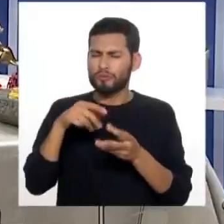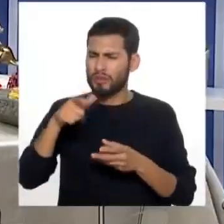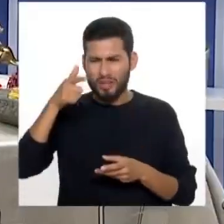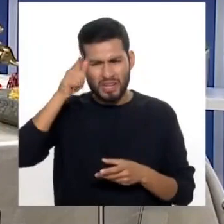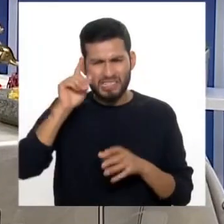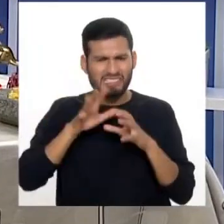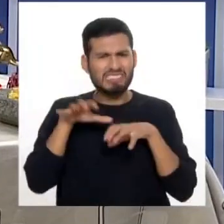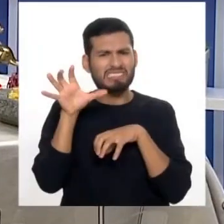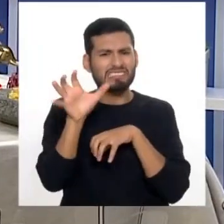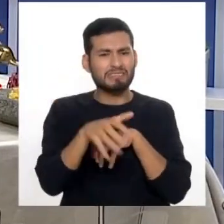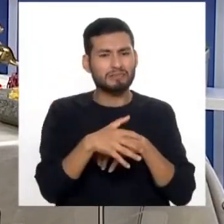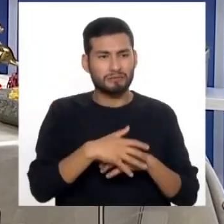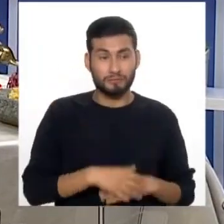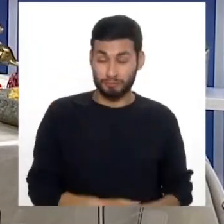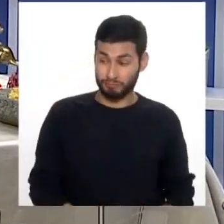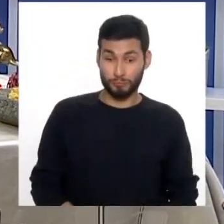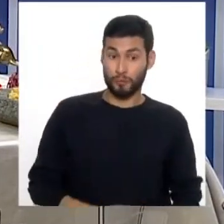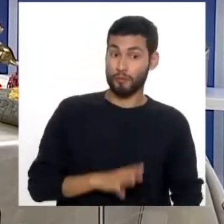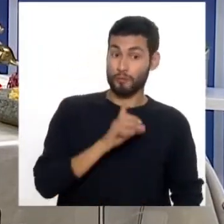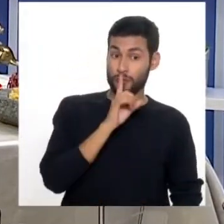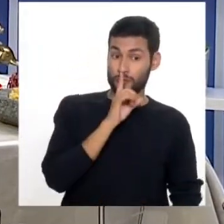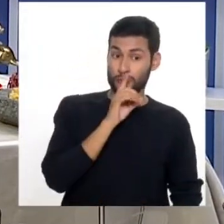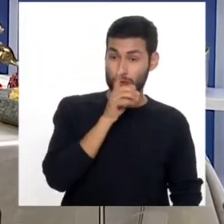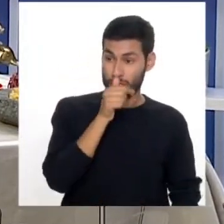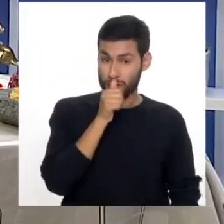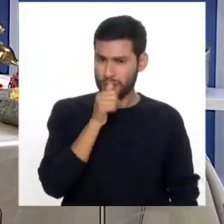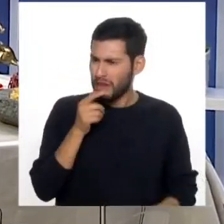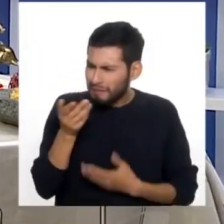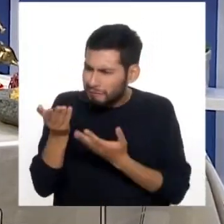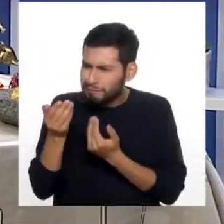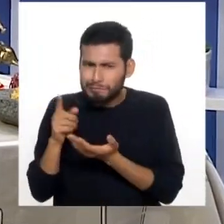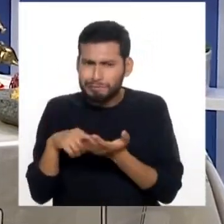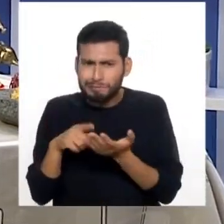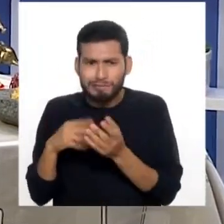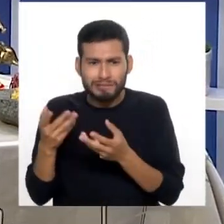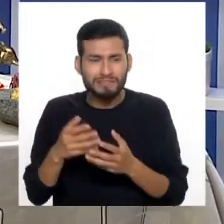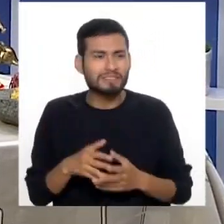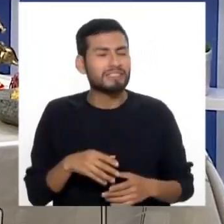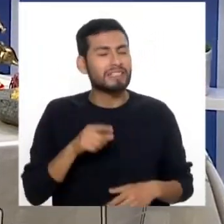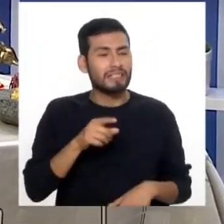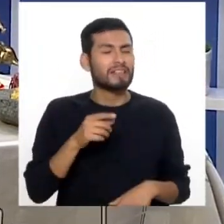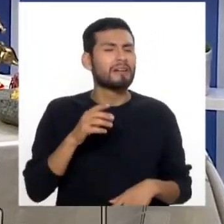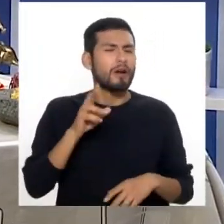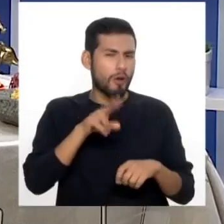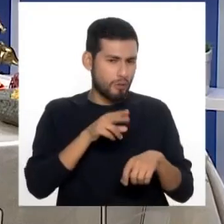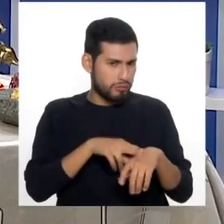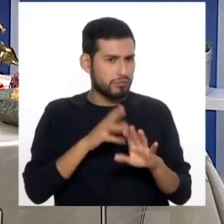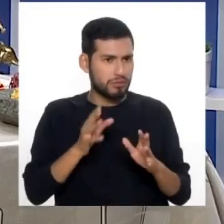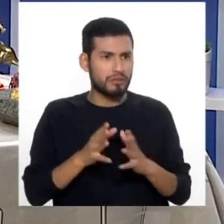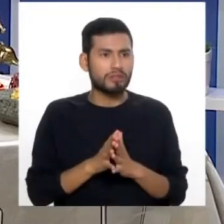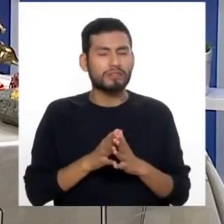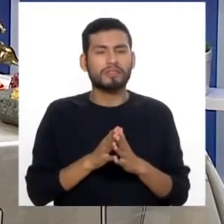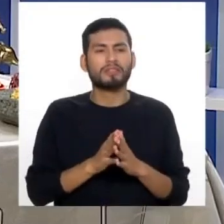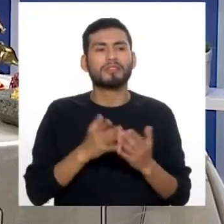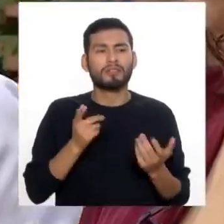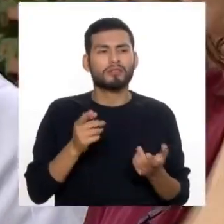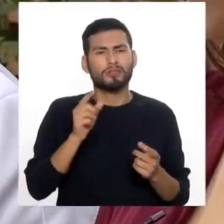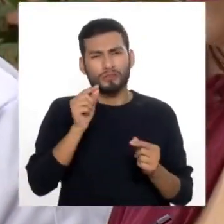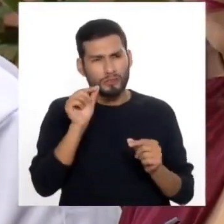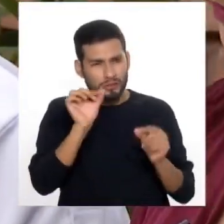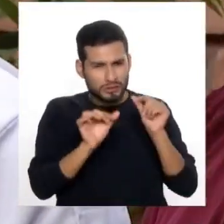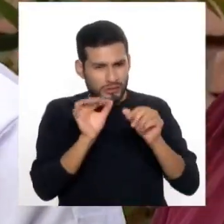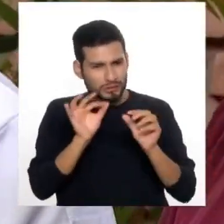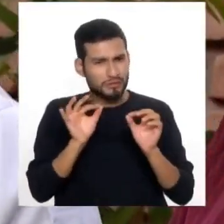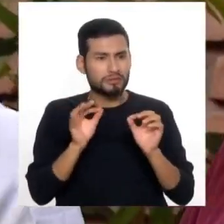tigre? Bueno, ese es un secretito. Pero algo, licuante, el pescadito. Sí, hacemos lo clásico, ¿no? Lo clásico con algunos